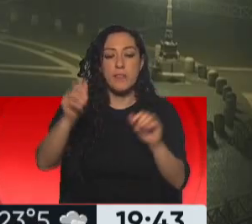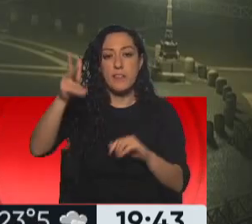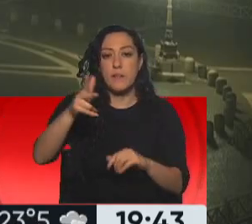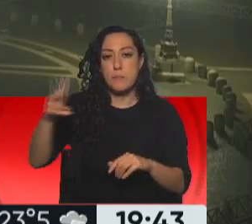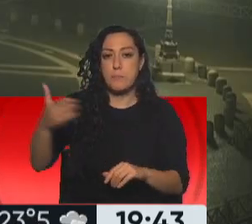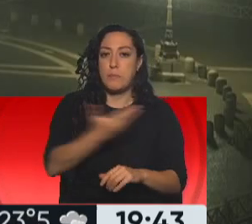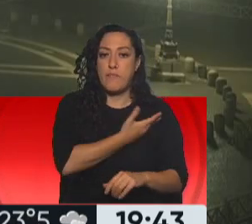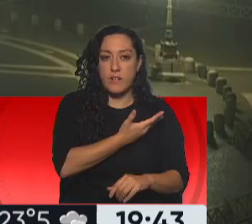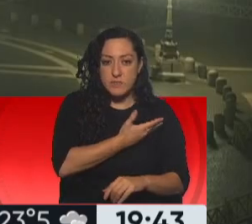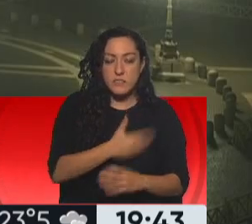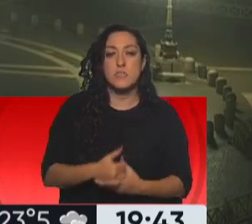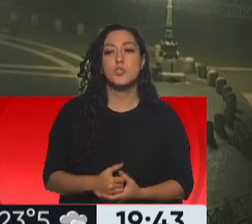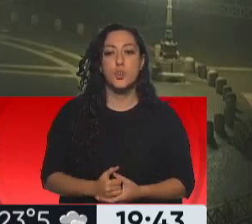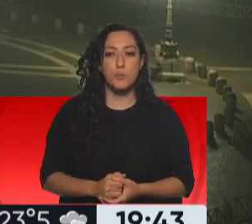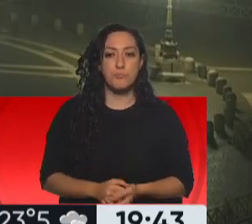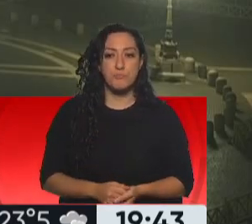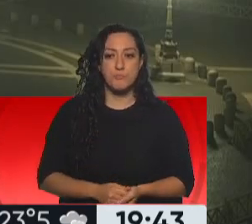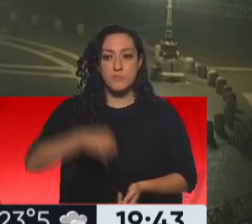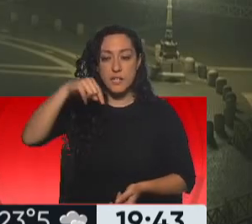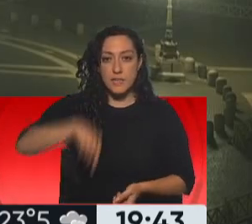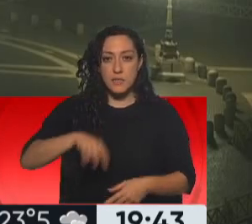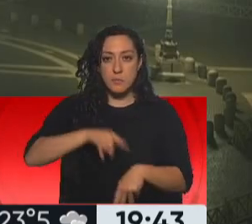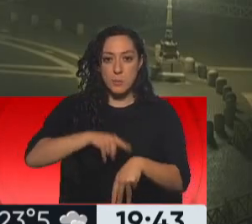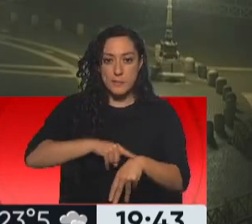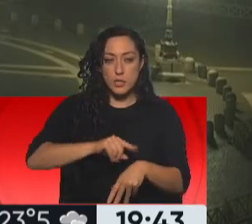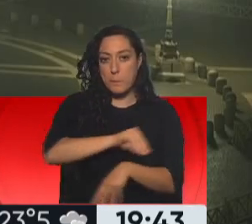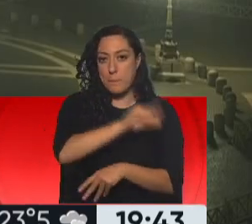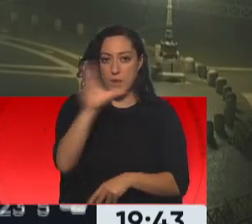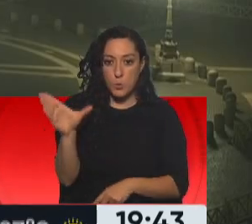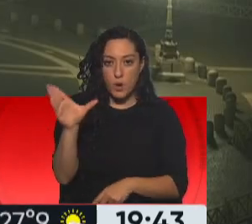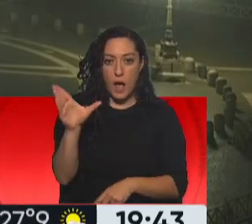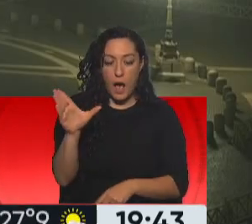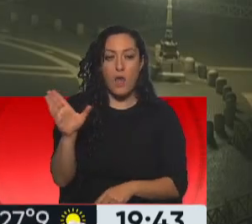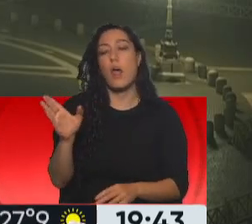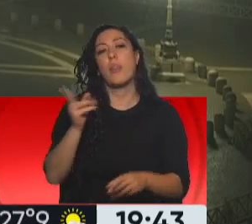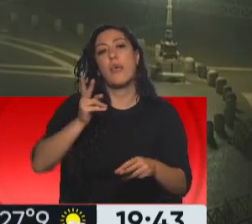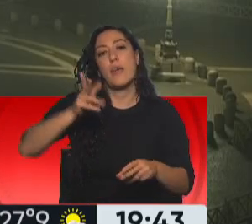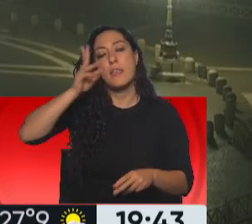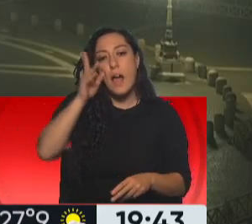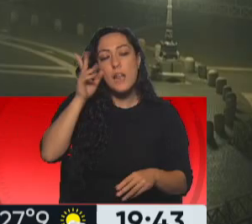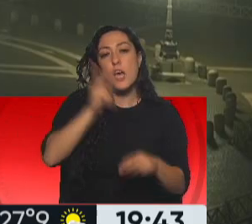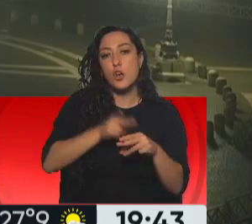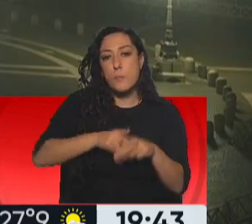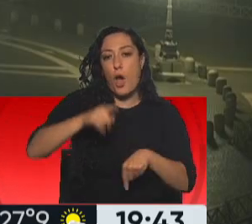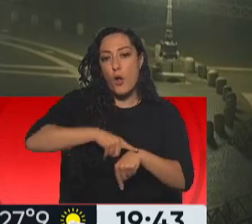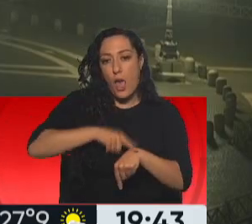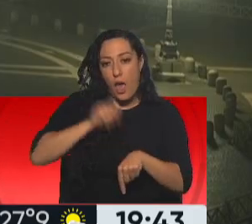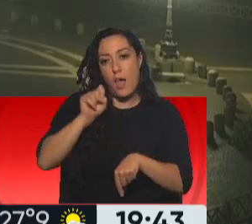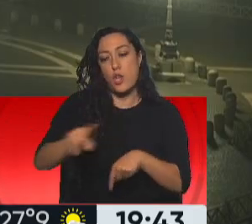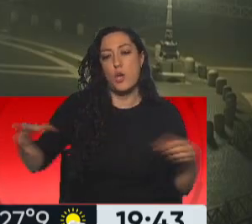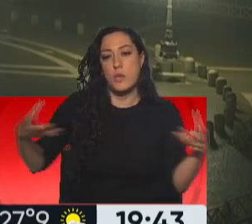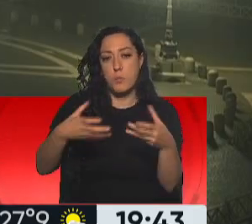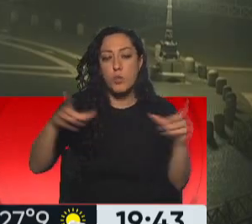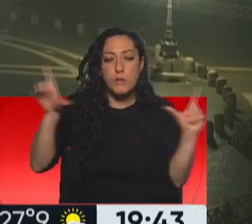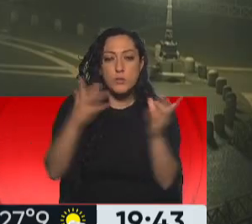Francisco. Esto es lo que se ve en este momento. Plena madrugada, hora italiana, hora de Roma. Allí está un equipo de la televisión